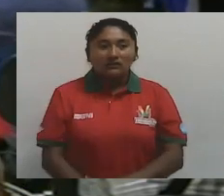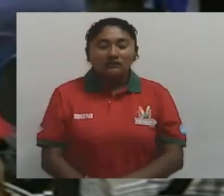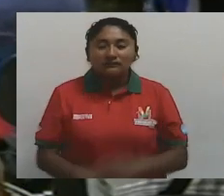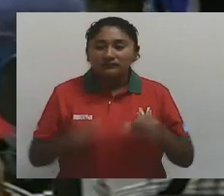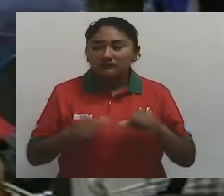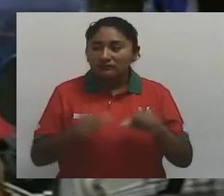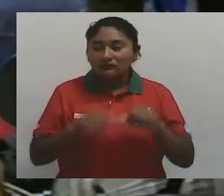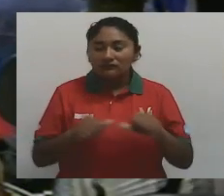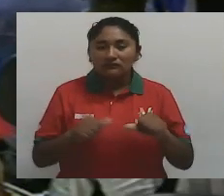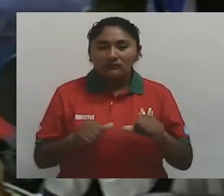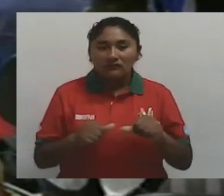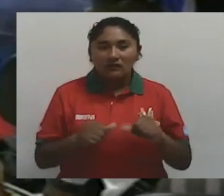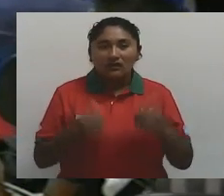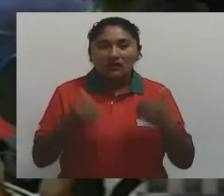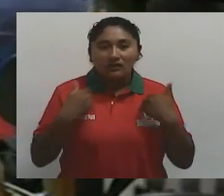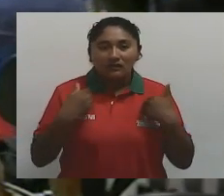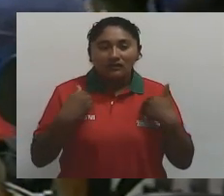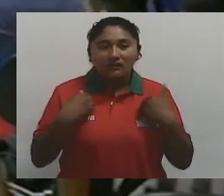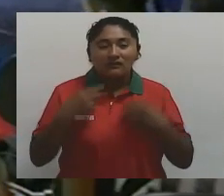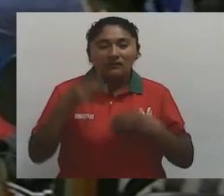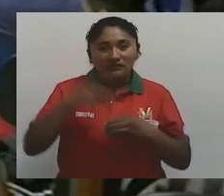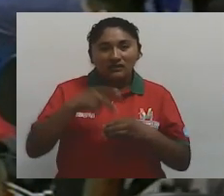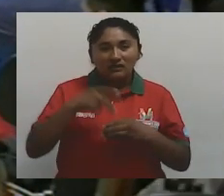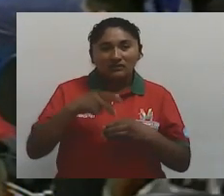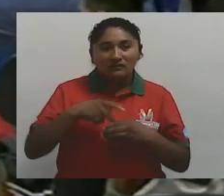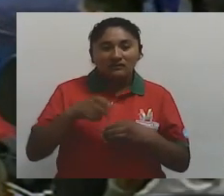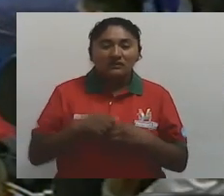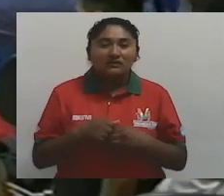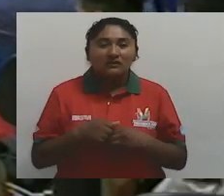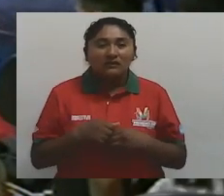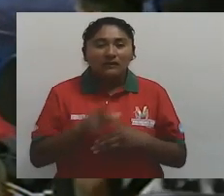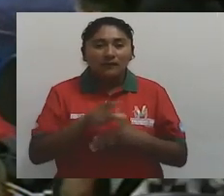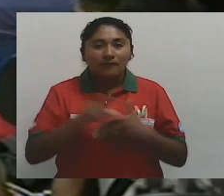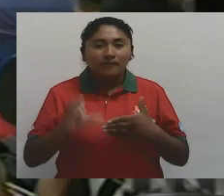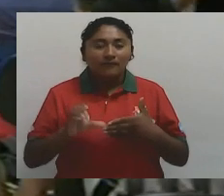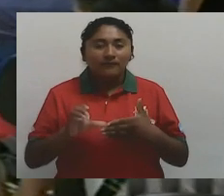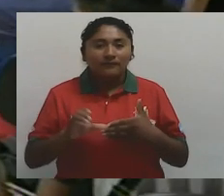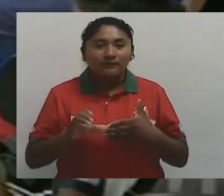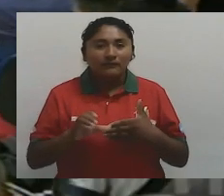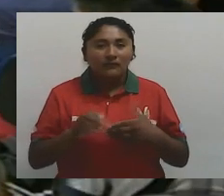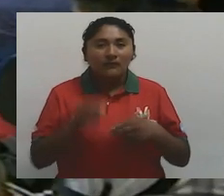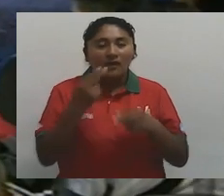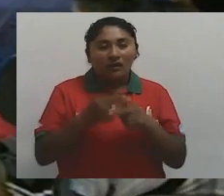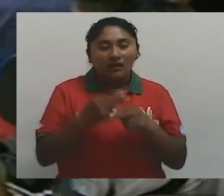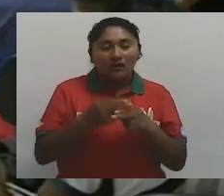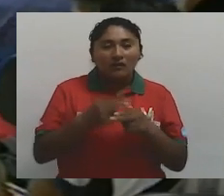Seguidamente tenemos la participación de la licenciada Mora Galet,